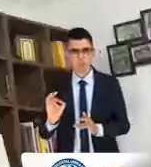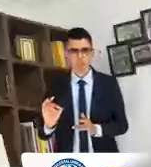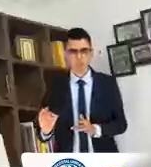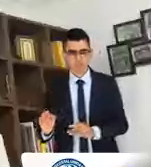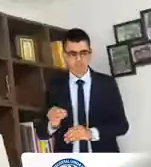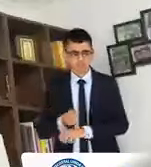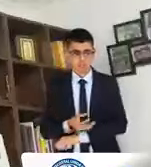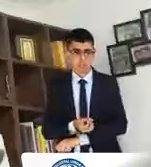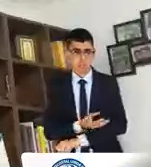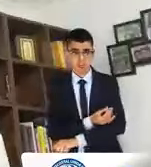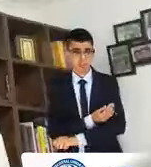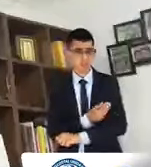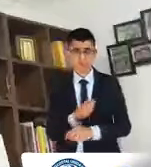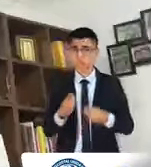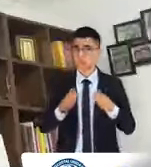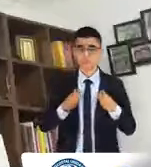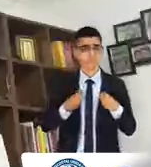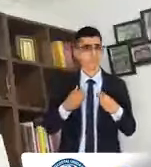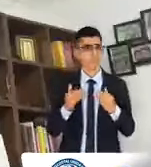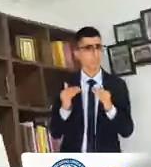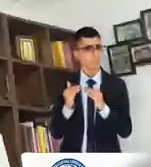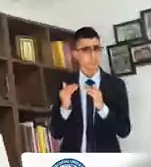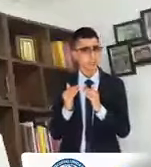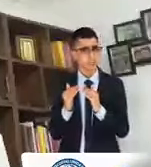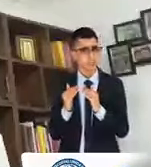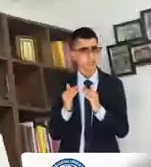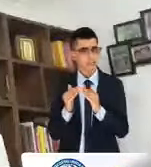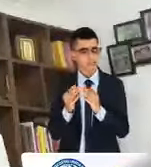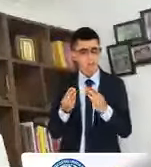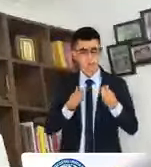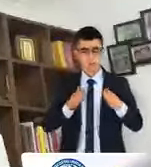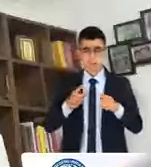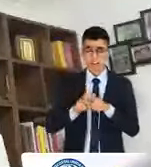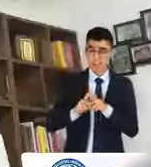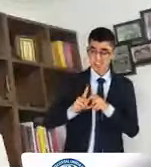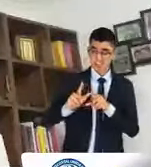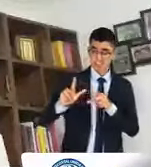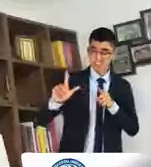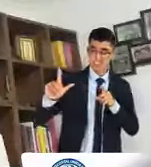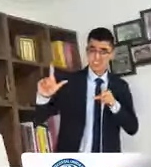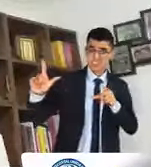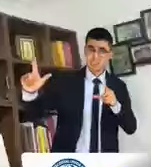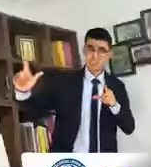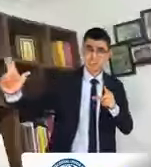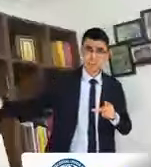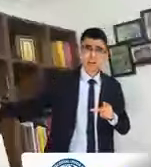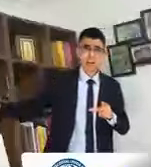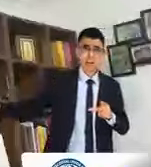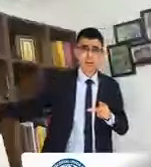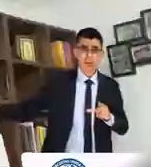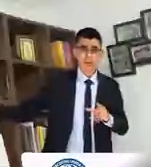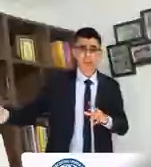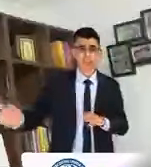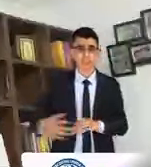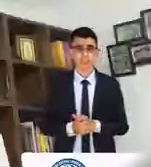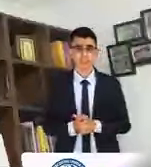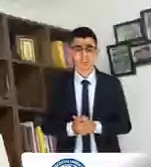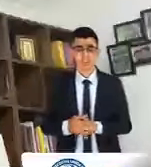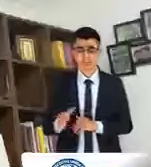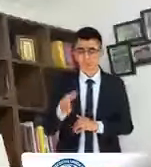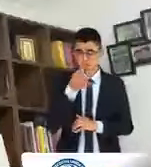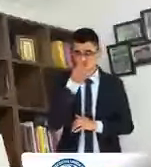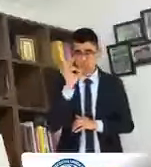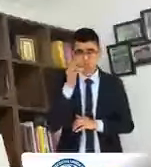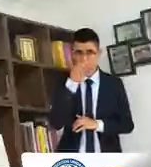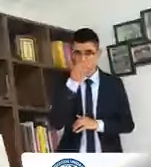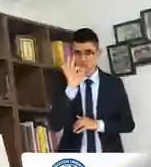los leprosos eran inmundos y estaban en las afueras de la ciudad y llevaba una campanita que gritaba inmundo, inmundo, inmundo.